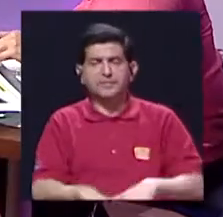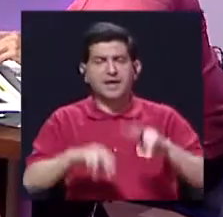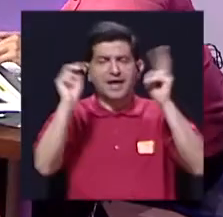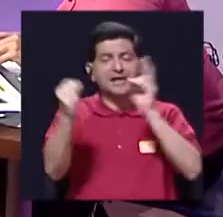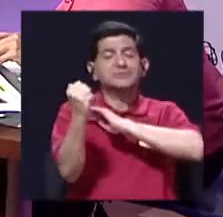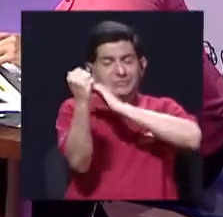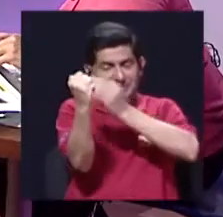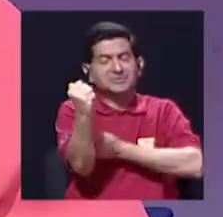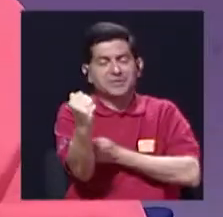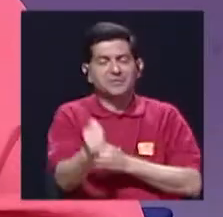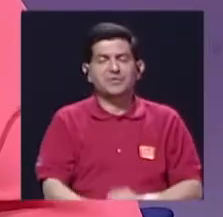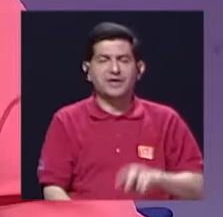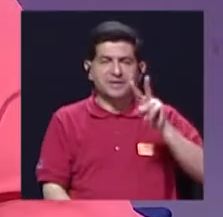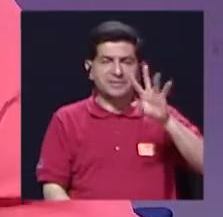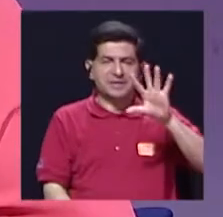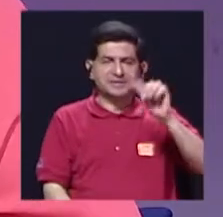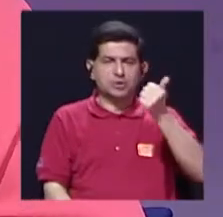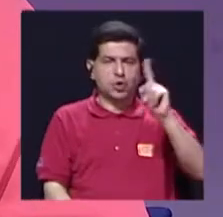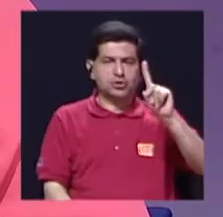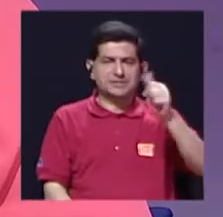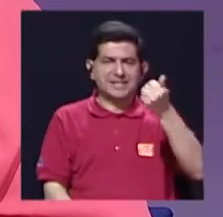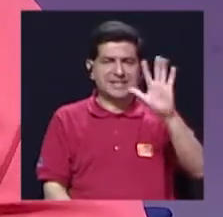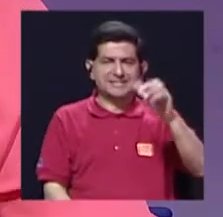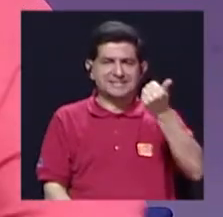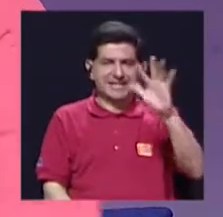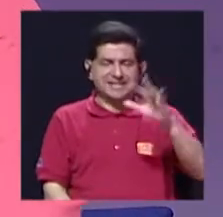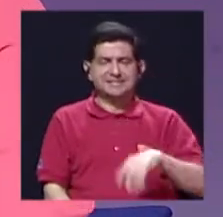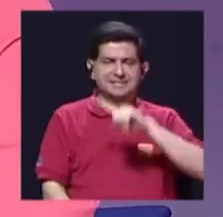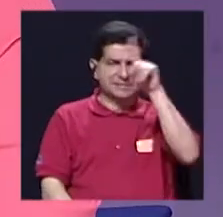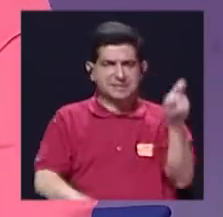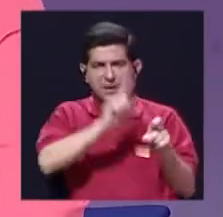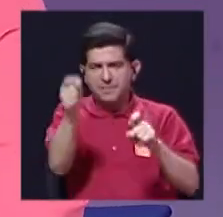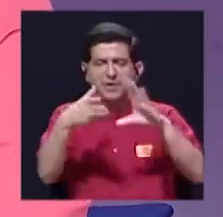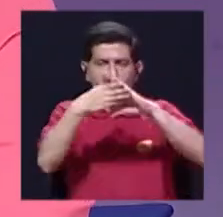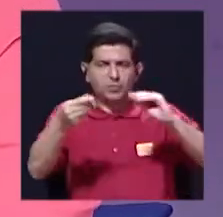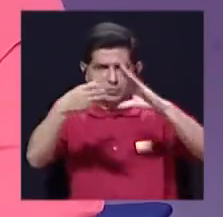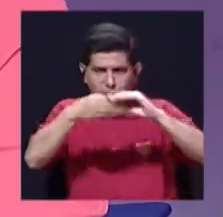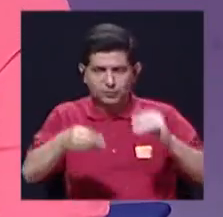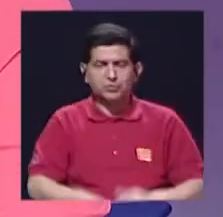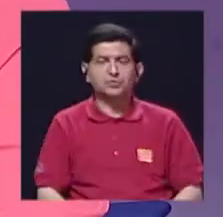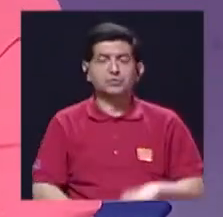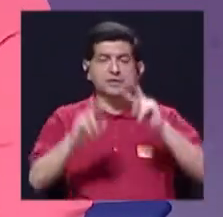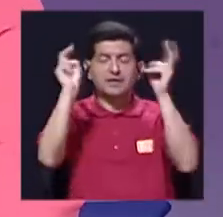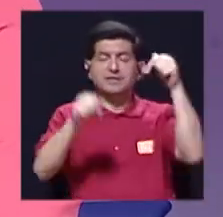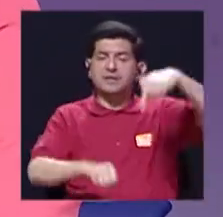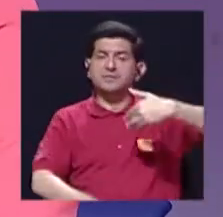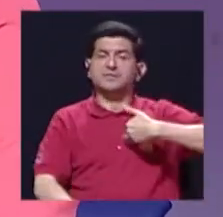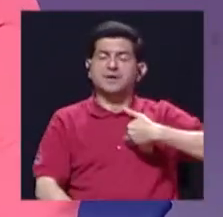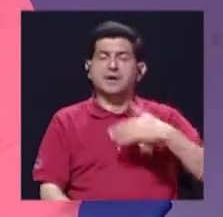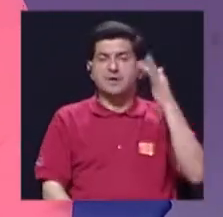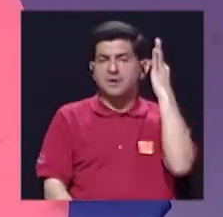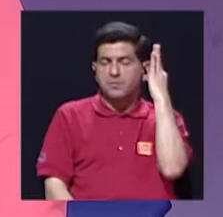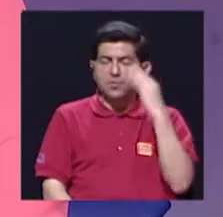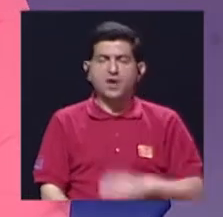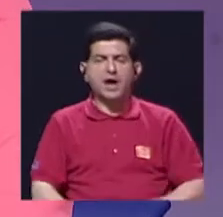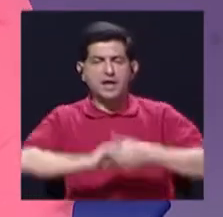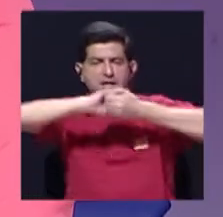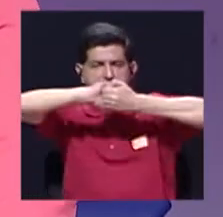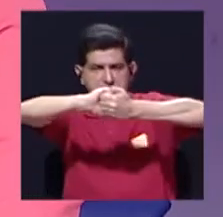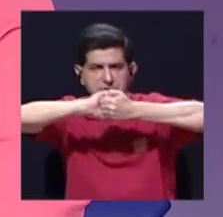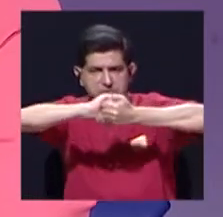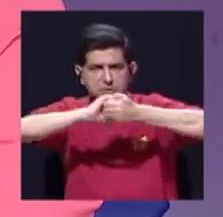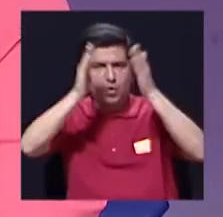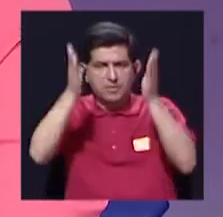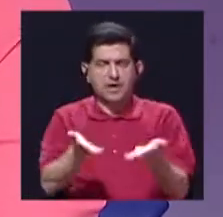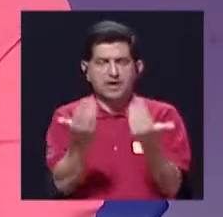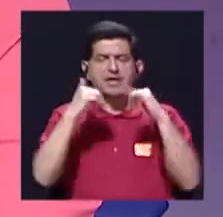poder. 25 11 15 15 para sus preguntas o comentarios sobre nuestro tema de hoy. Mujeres cooperativistas